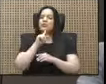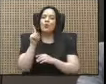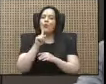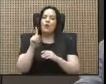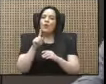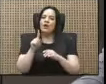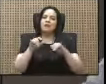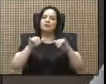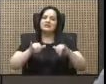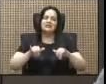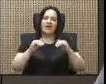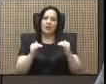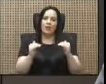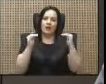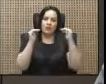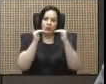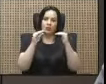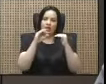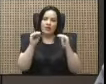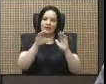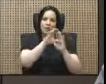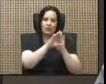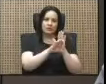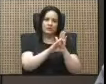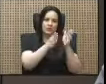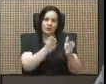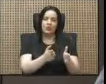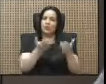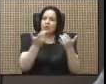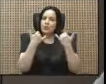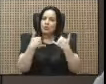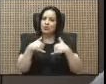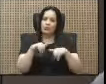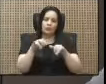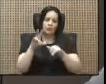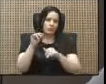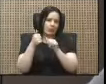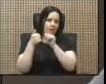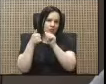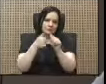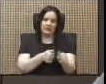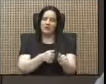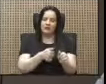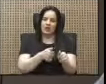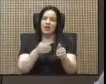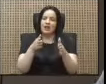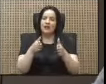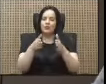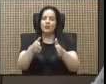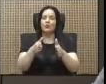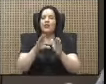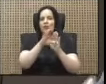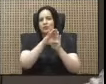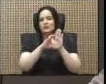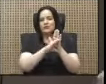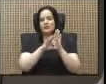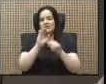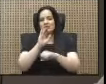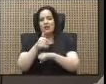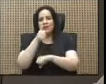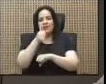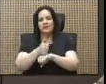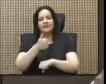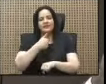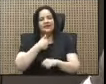del constituyente, no hemos seguido la ruta que el constituyente estableció de tener un